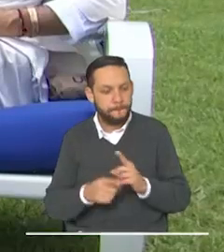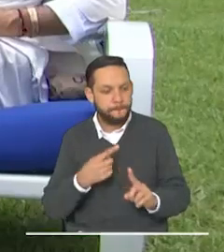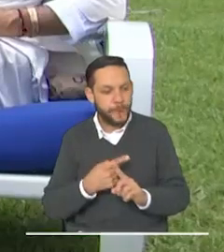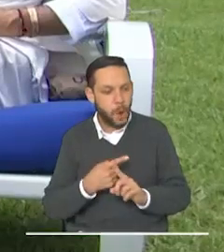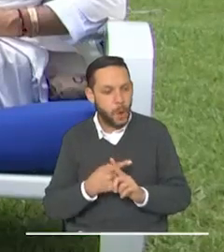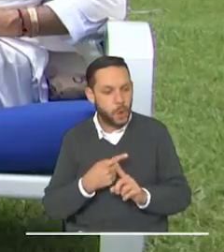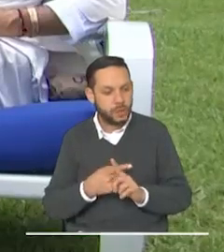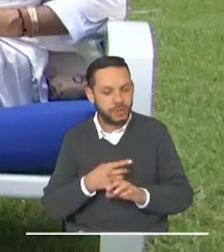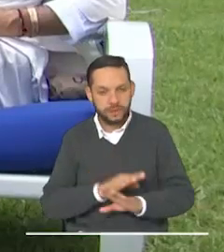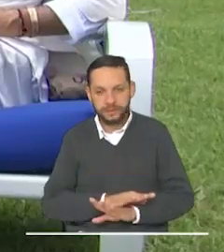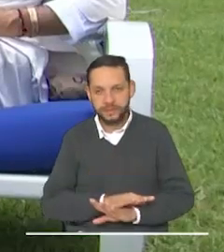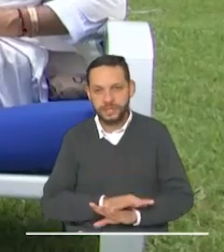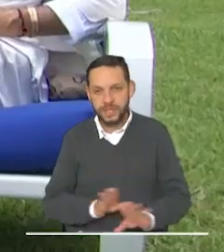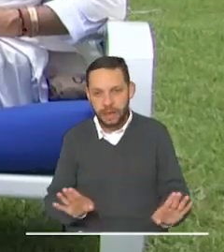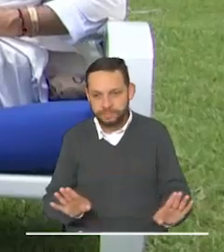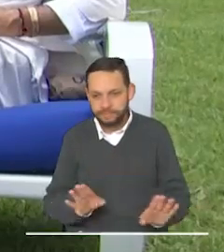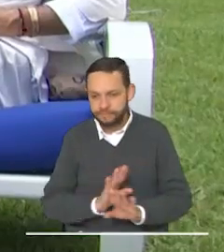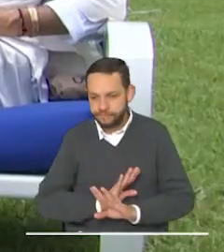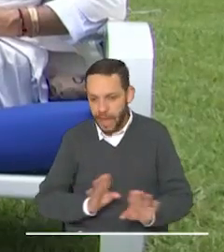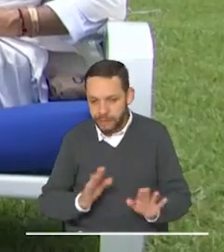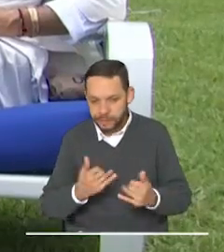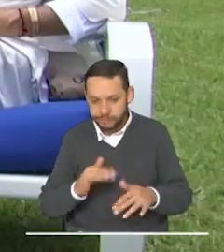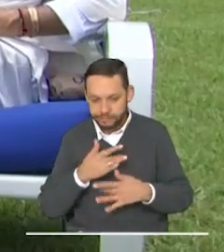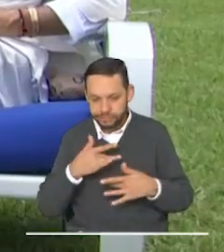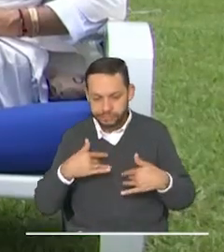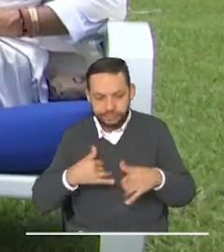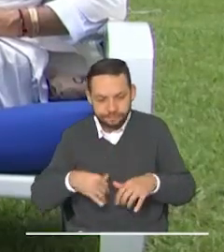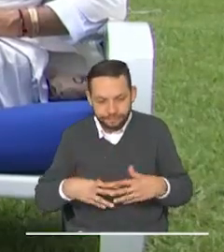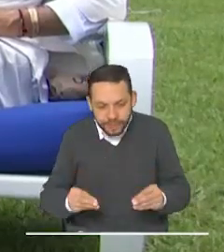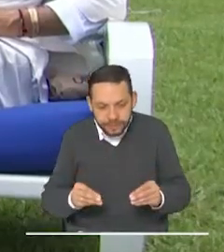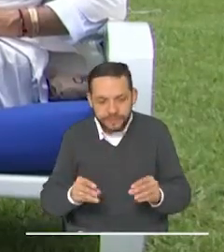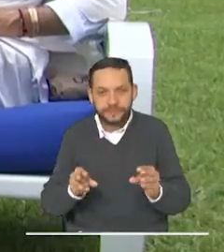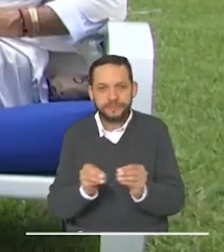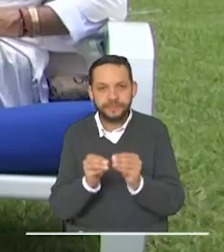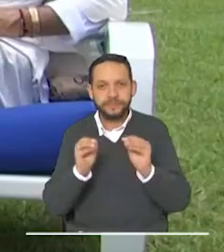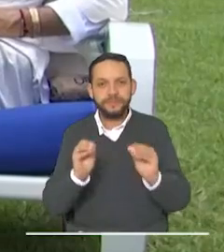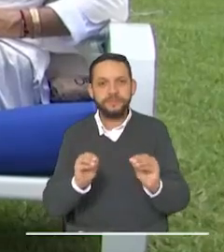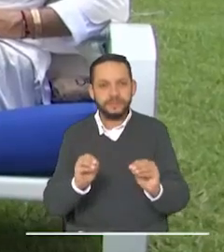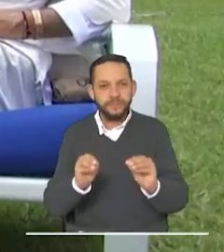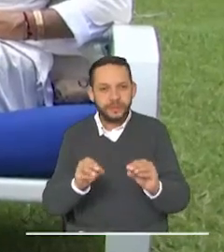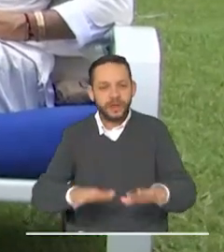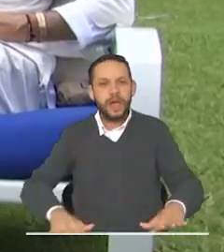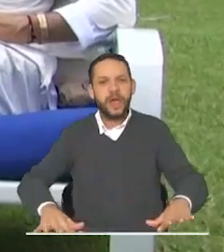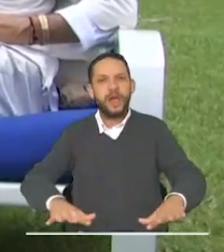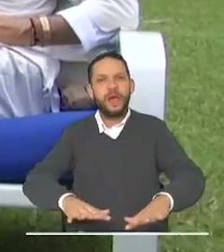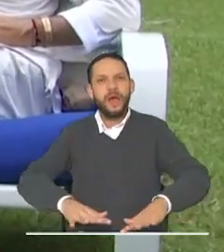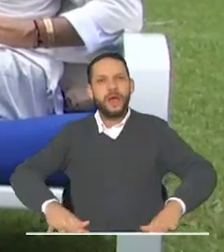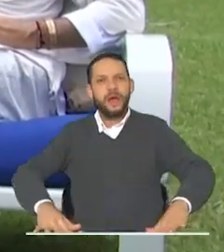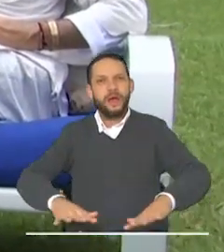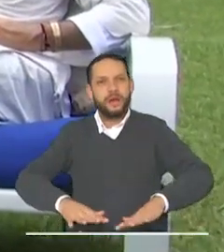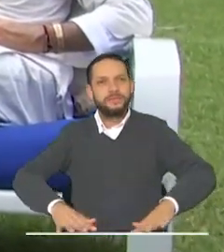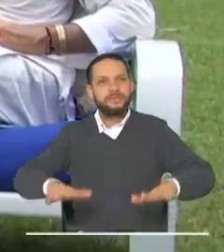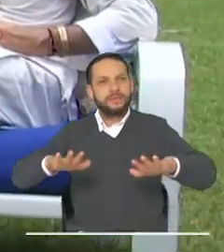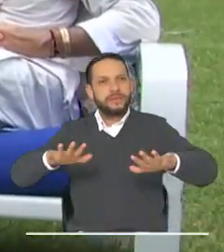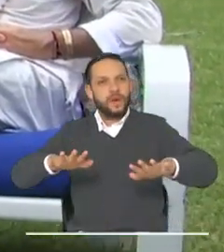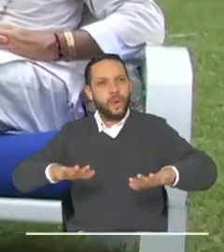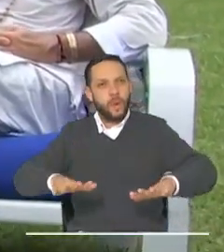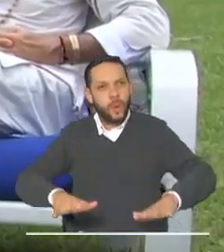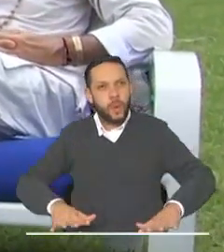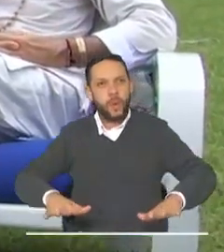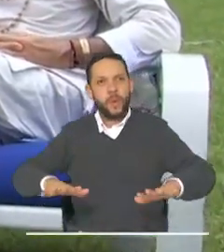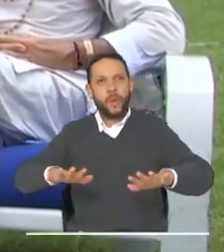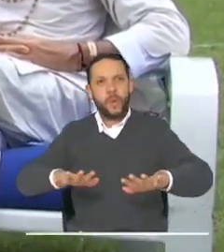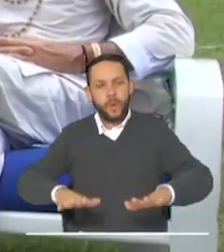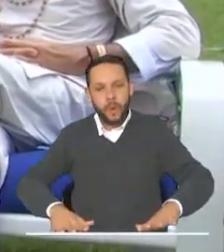y no reconocemos que la Salud Mental si es un estado pero un estado en el cual usted simplemente